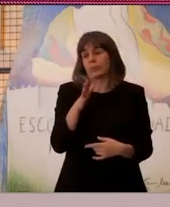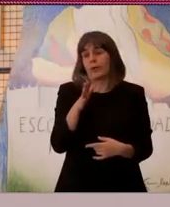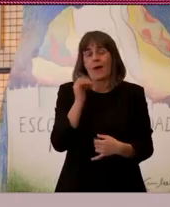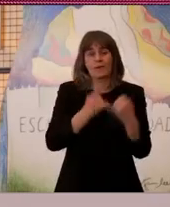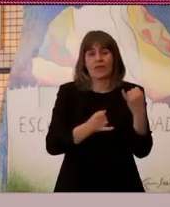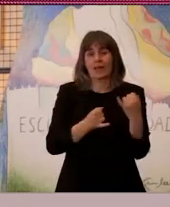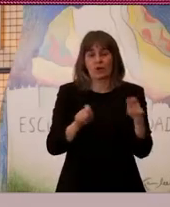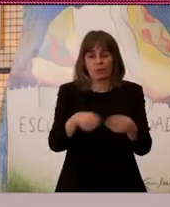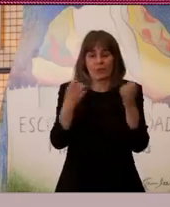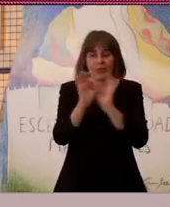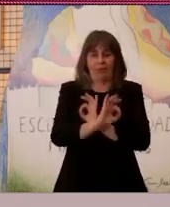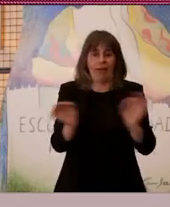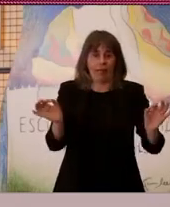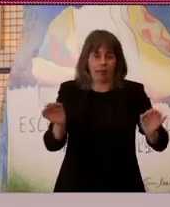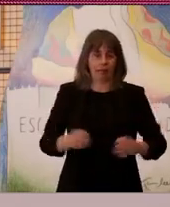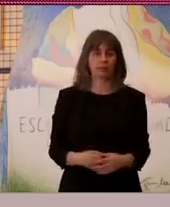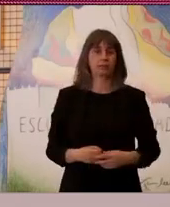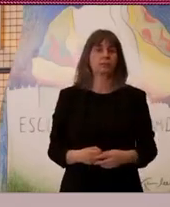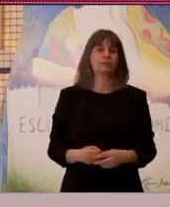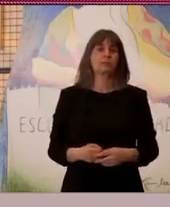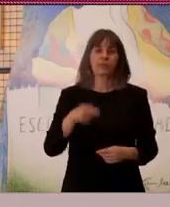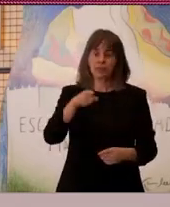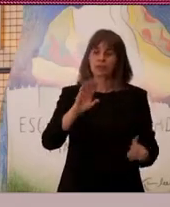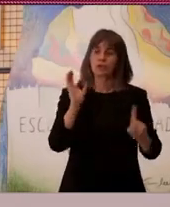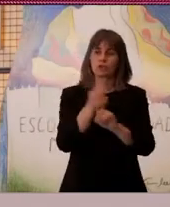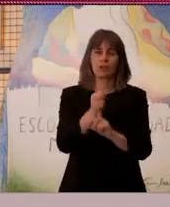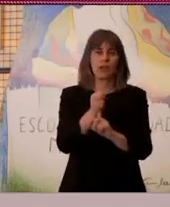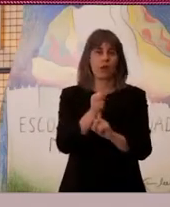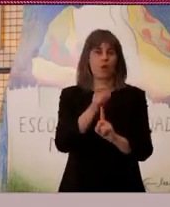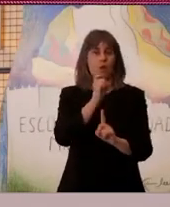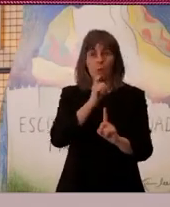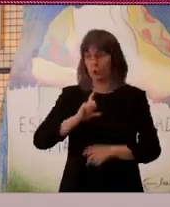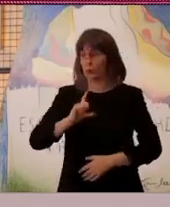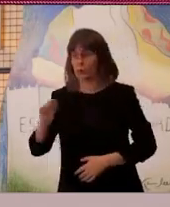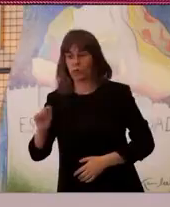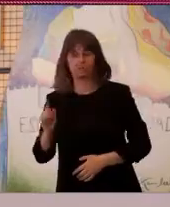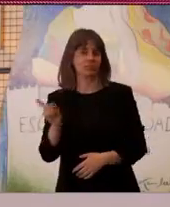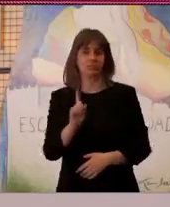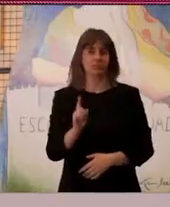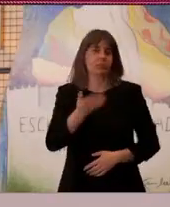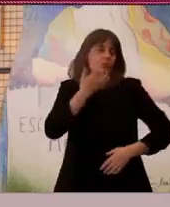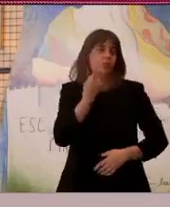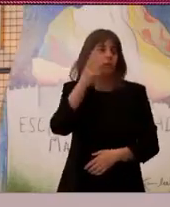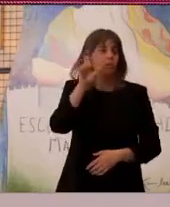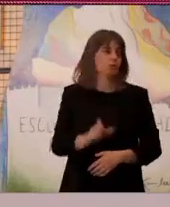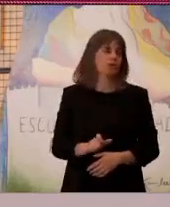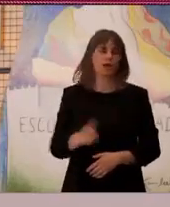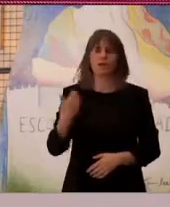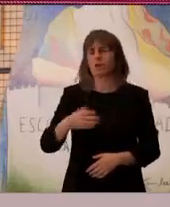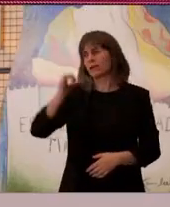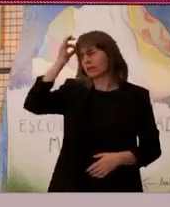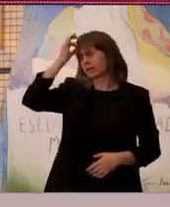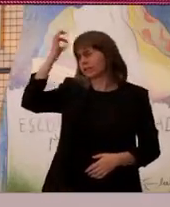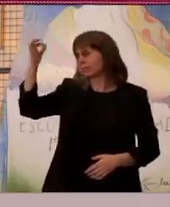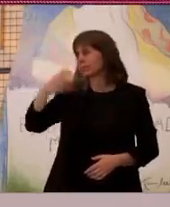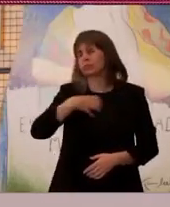romper nada Y esto no se consigue yéndose se consigue yéndose la que no puede más y a mí ya sabes qué es lo que